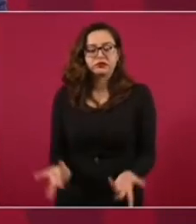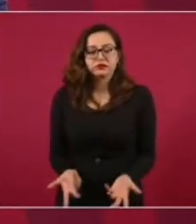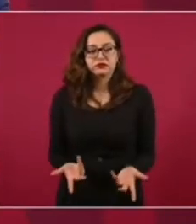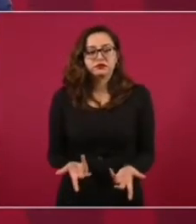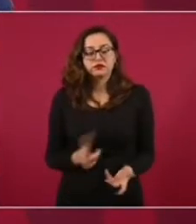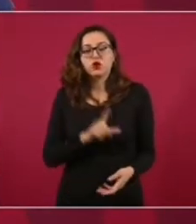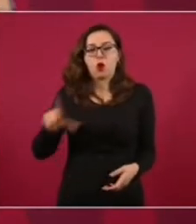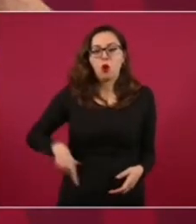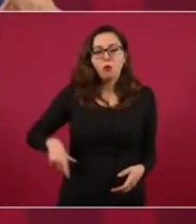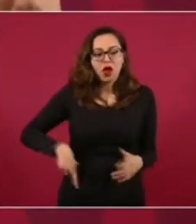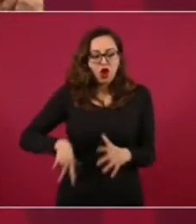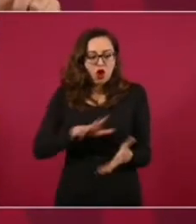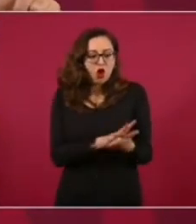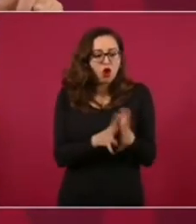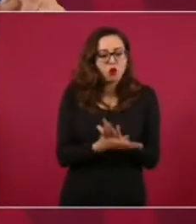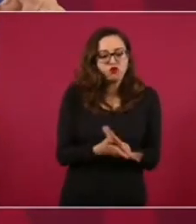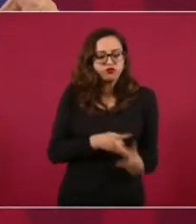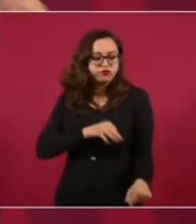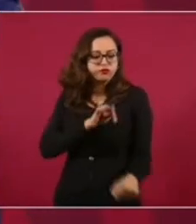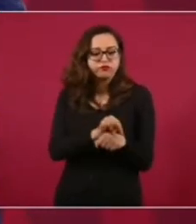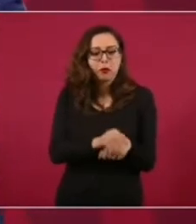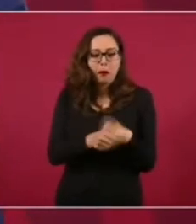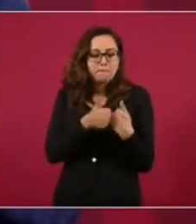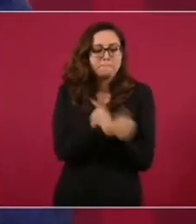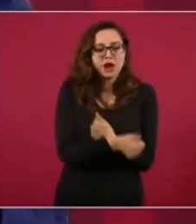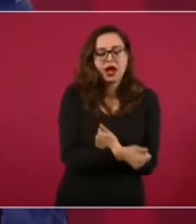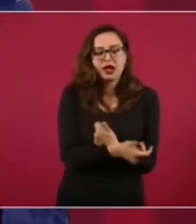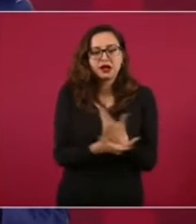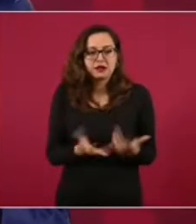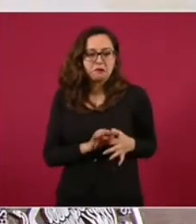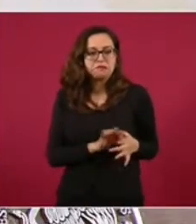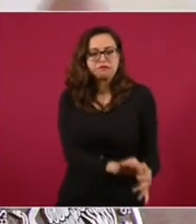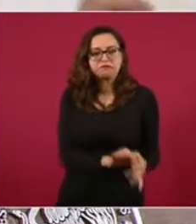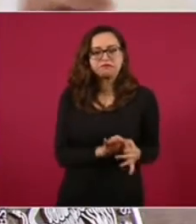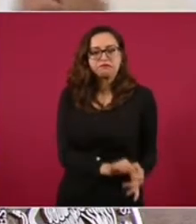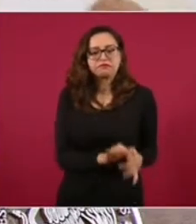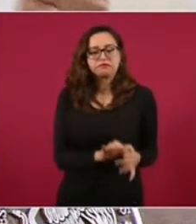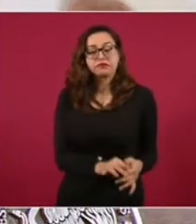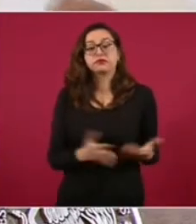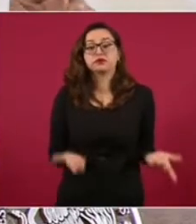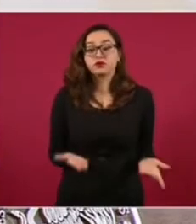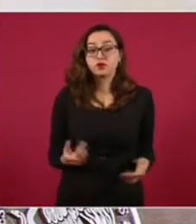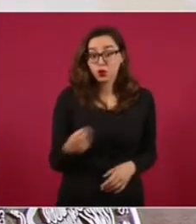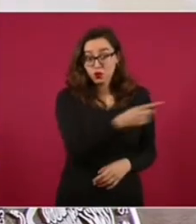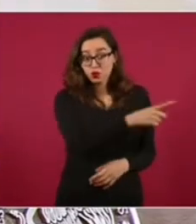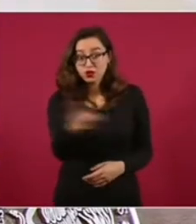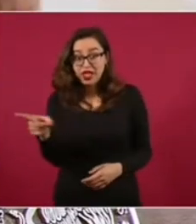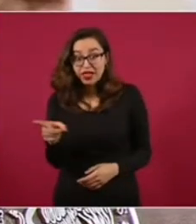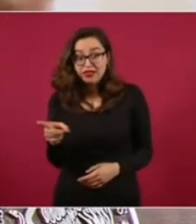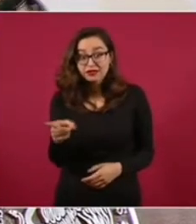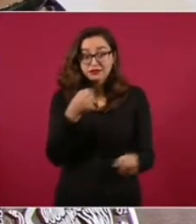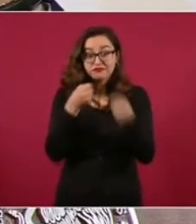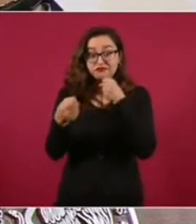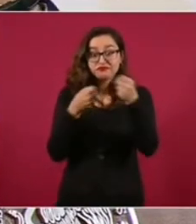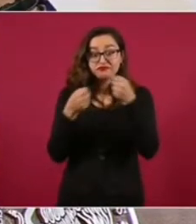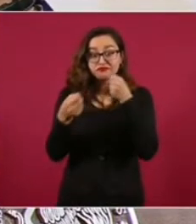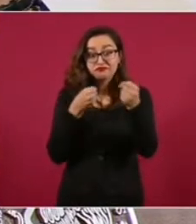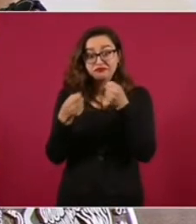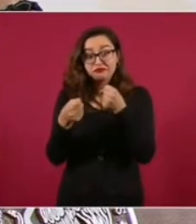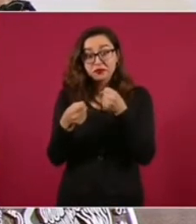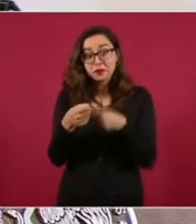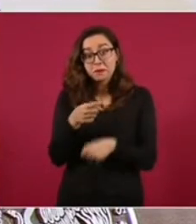cuando había contubernio entre delincuencia y autoridades, y cuando ustedes, con